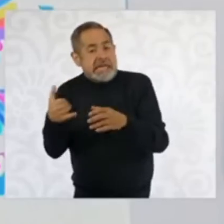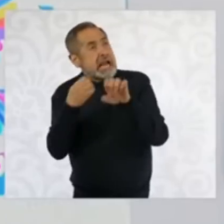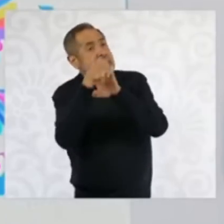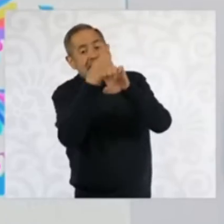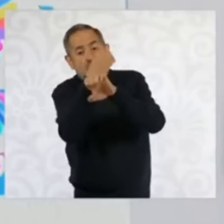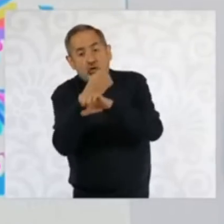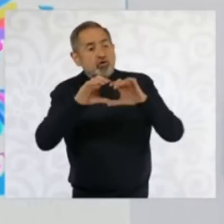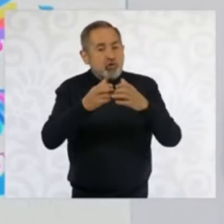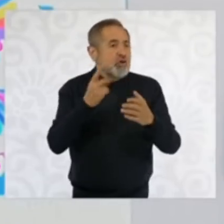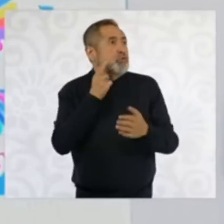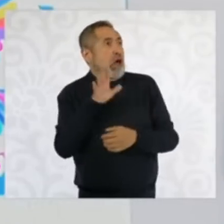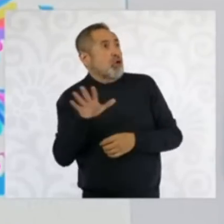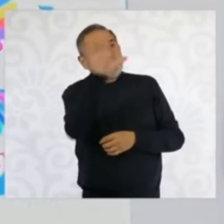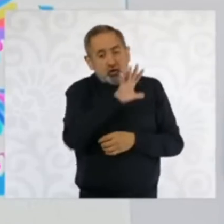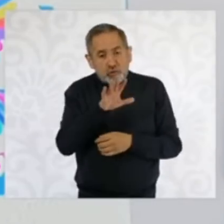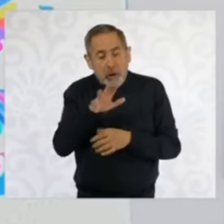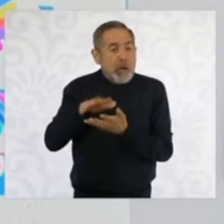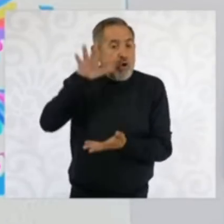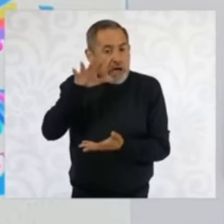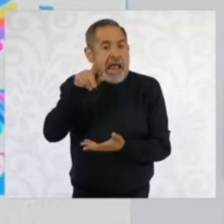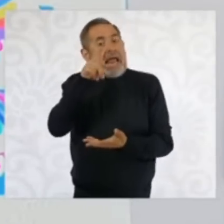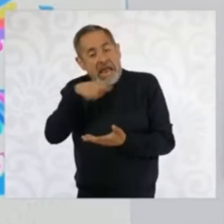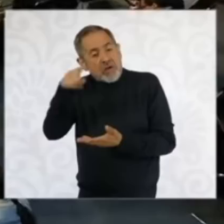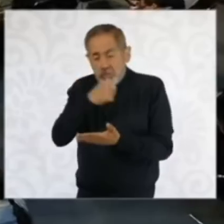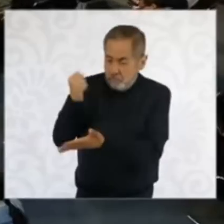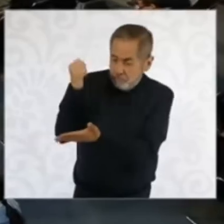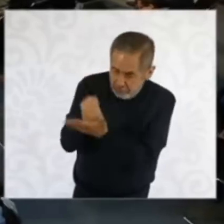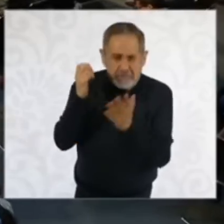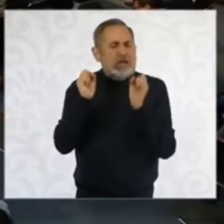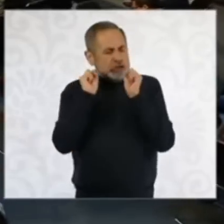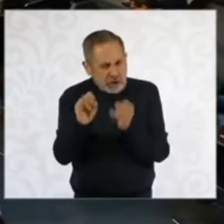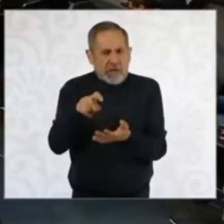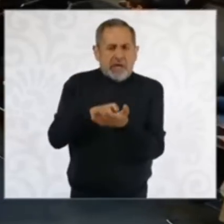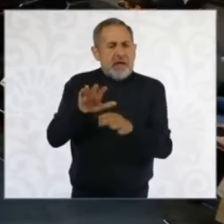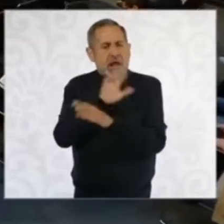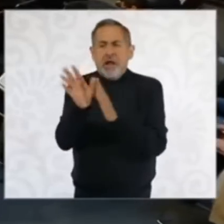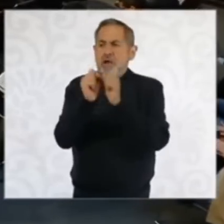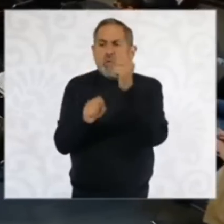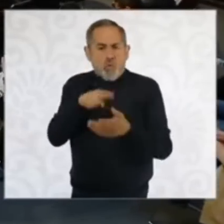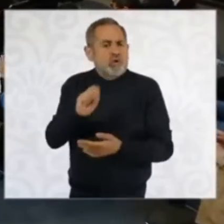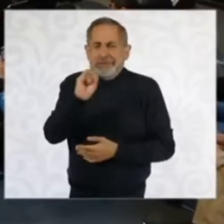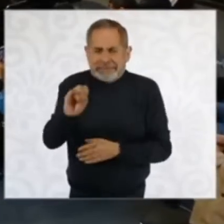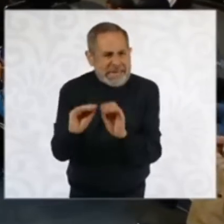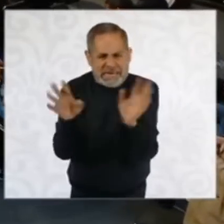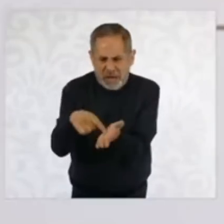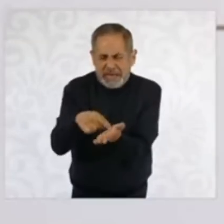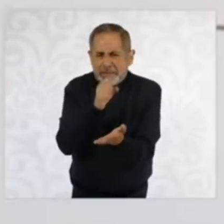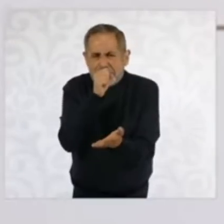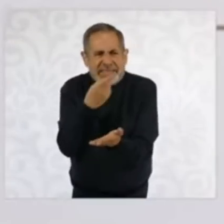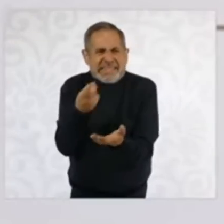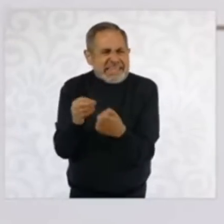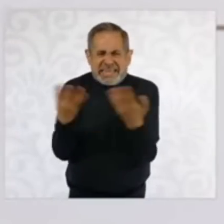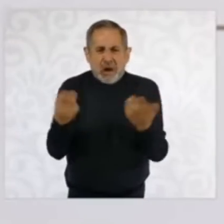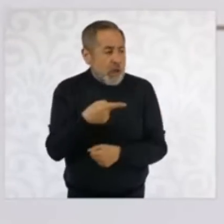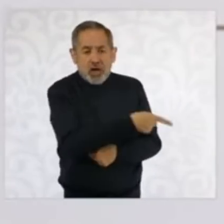mayoría de los congresos locales. A ellos les corresponde cambiar la Constitución. Eso lo dice claramente la Constitución